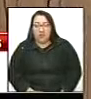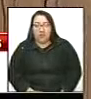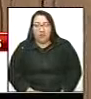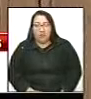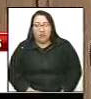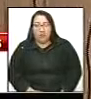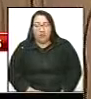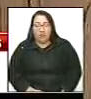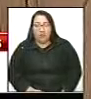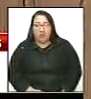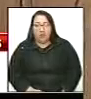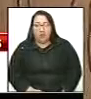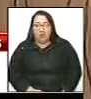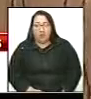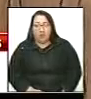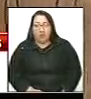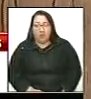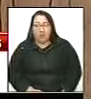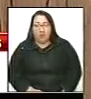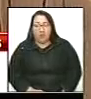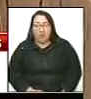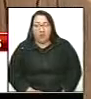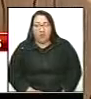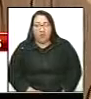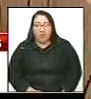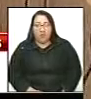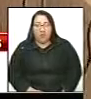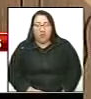Claro. Correcto, así es.